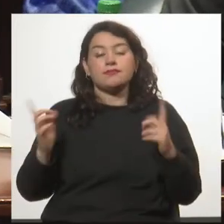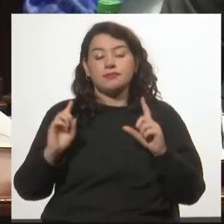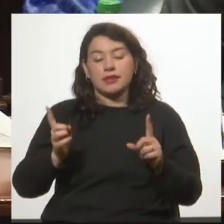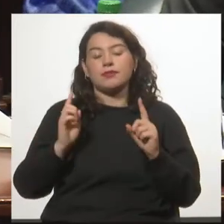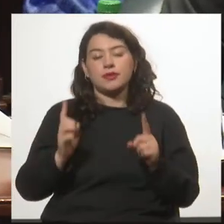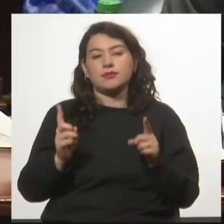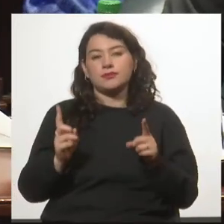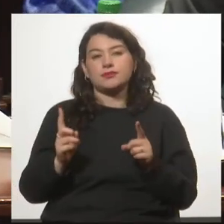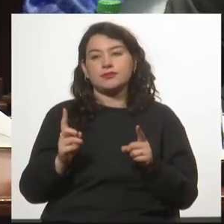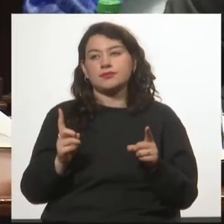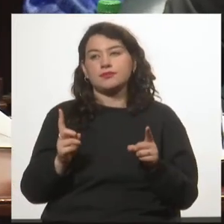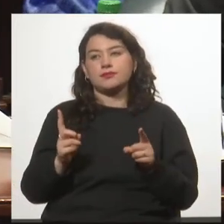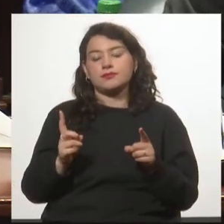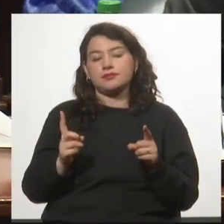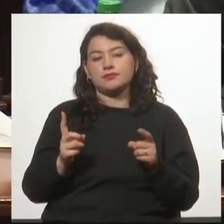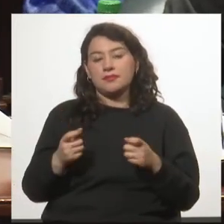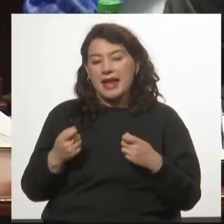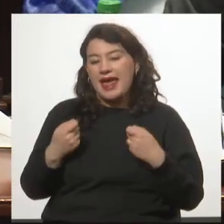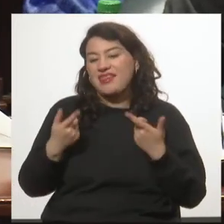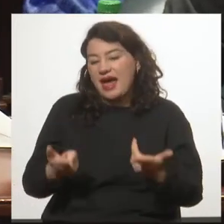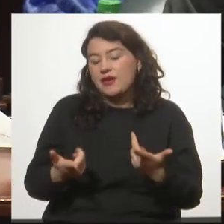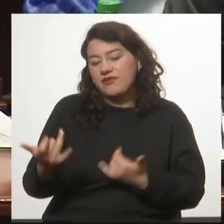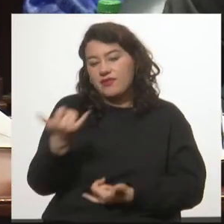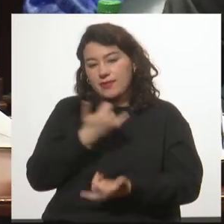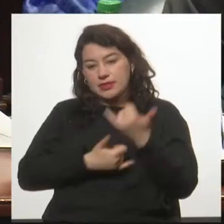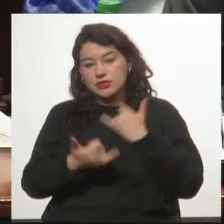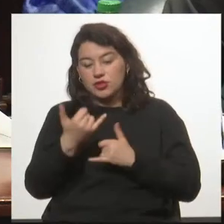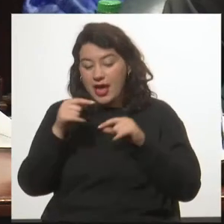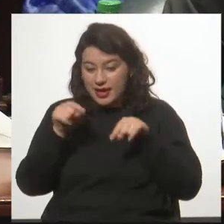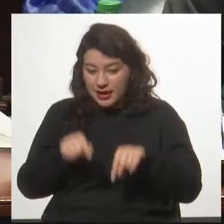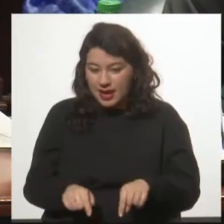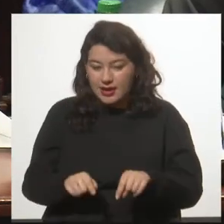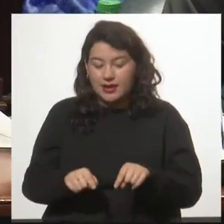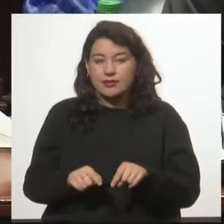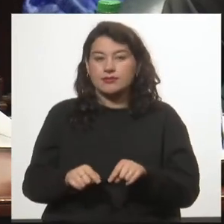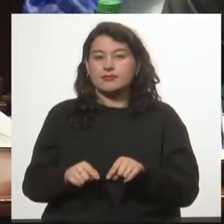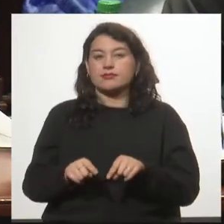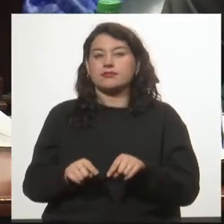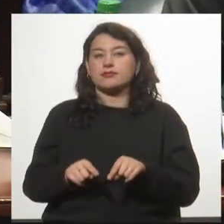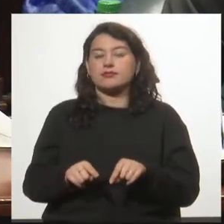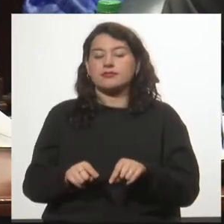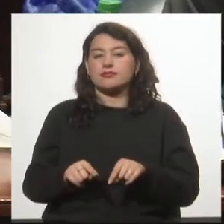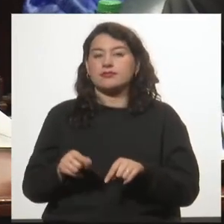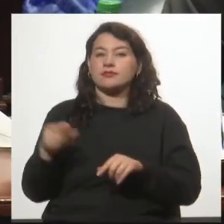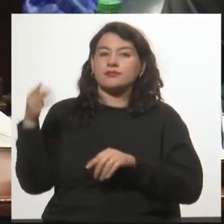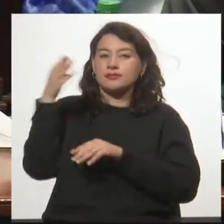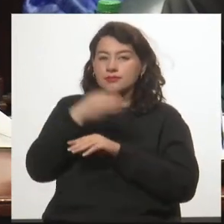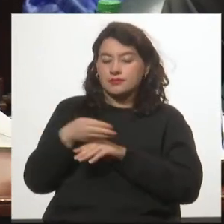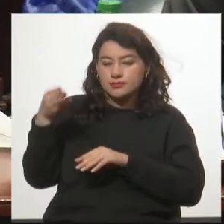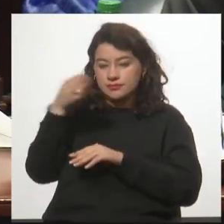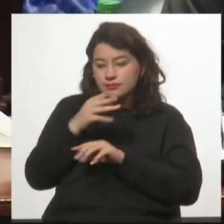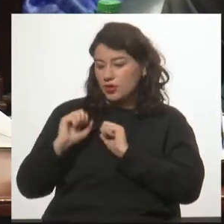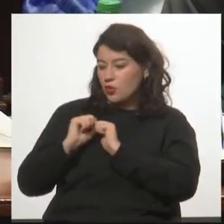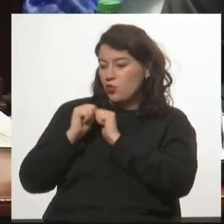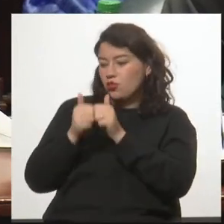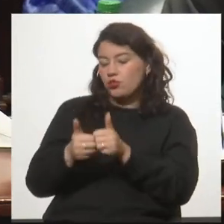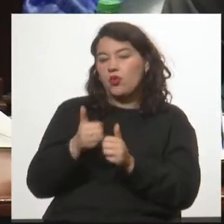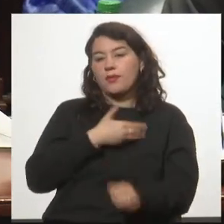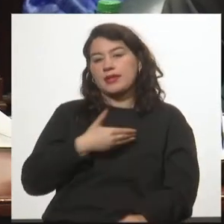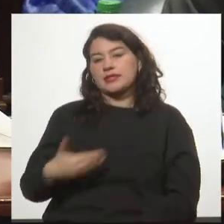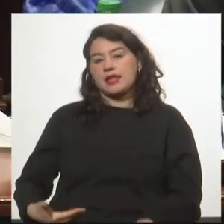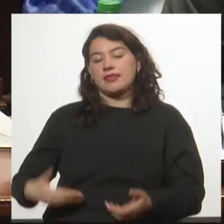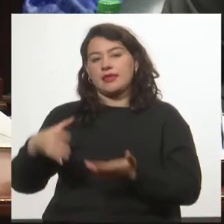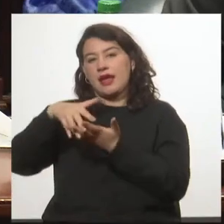instancia de brindar información a este recinto ya este órgano es que concurrimos acompañado del presidente de